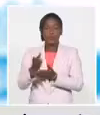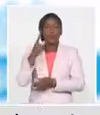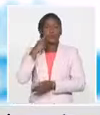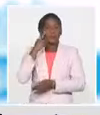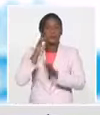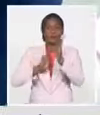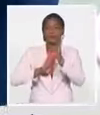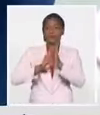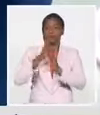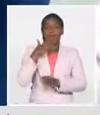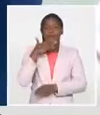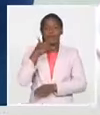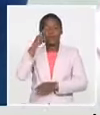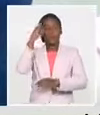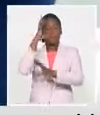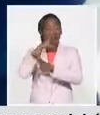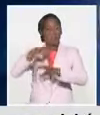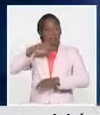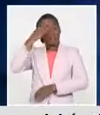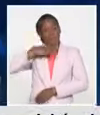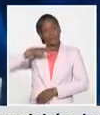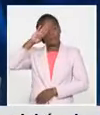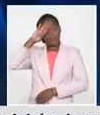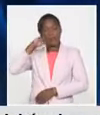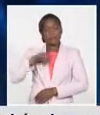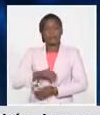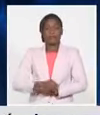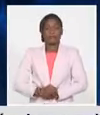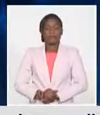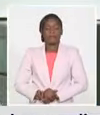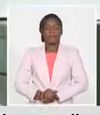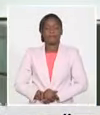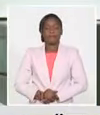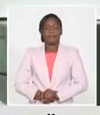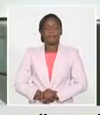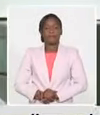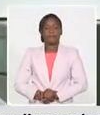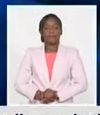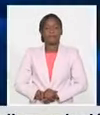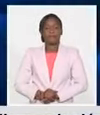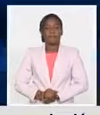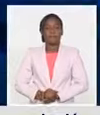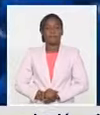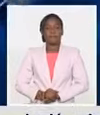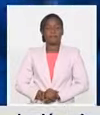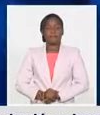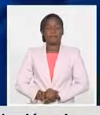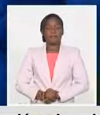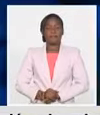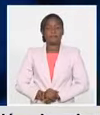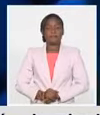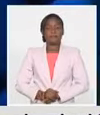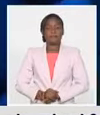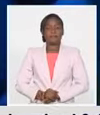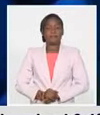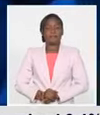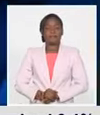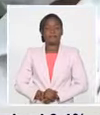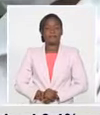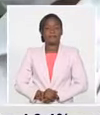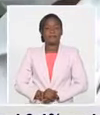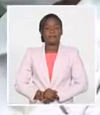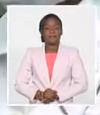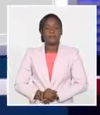ciencia por la vida. Desde Santiago de Cuba, Bárbara Díaz Trovajo, Sistema Informativo de la